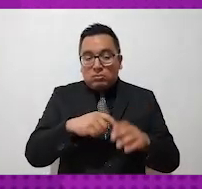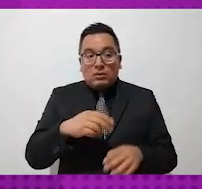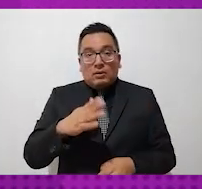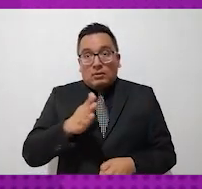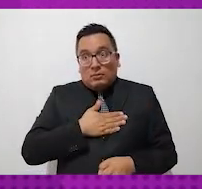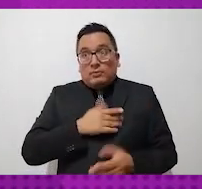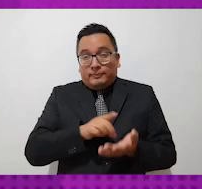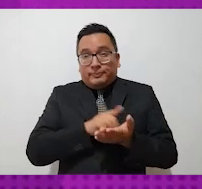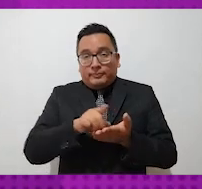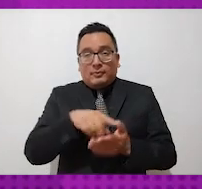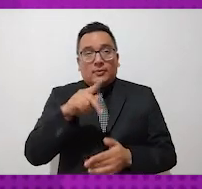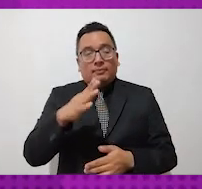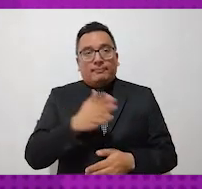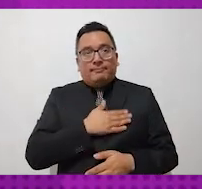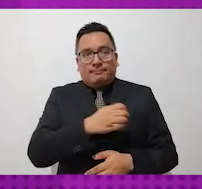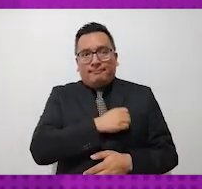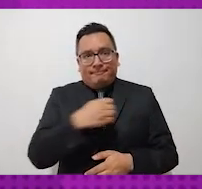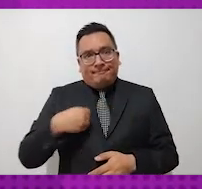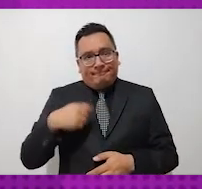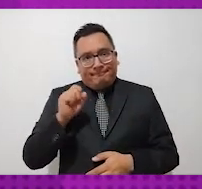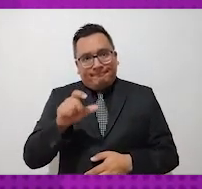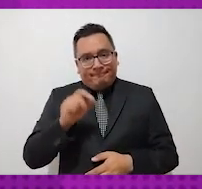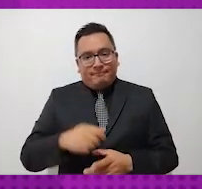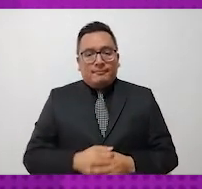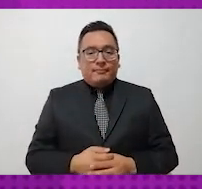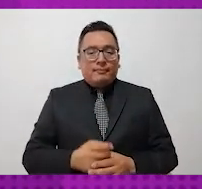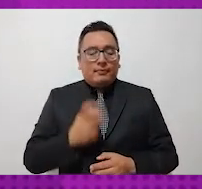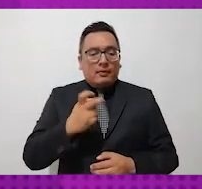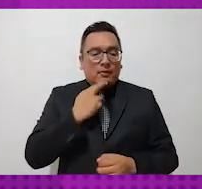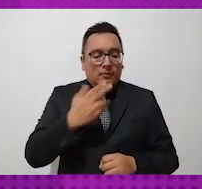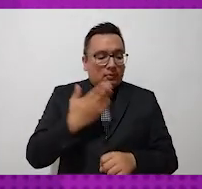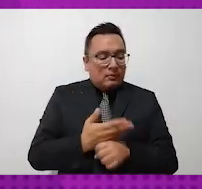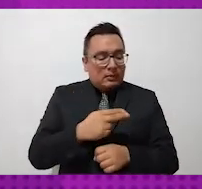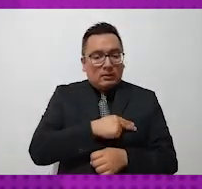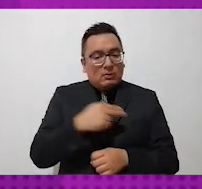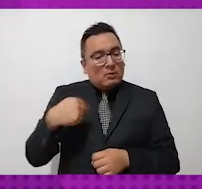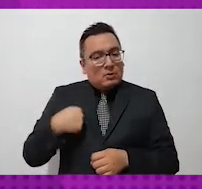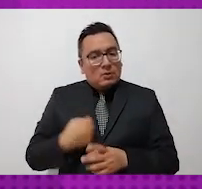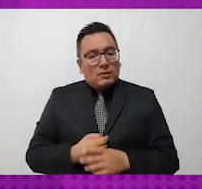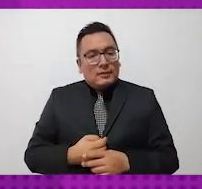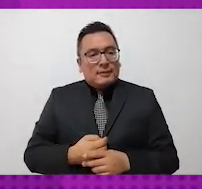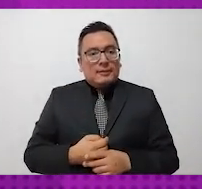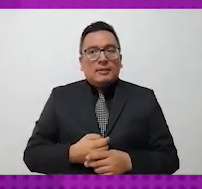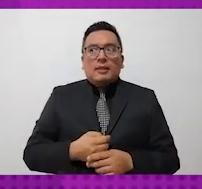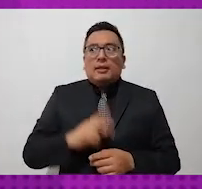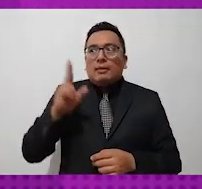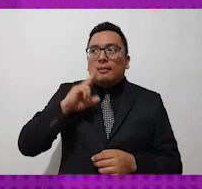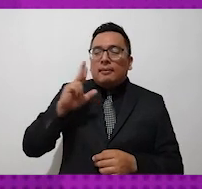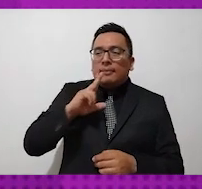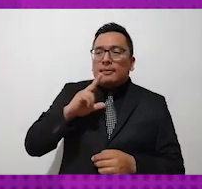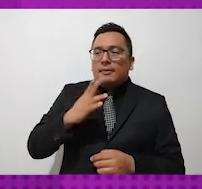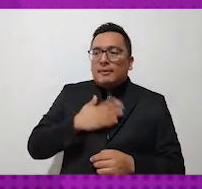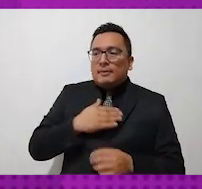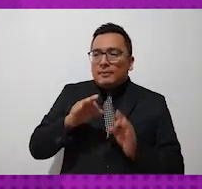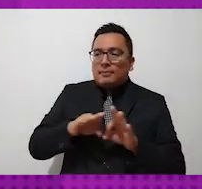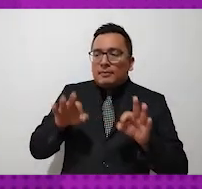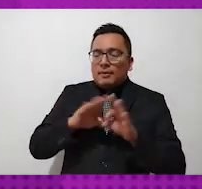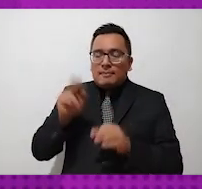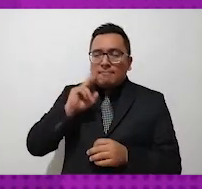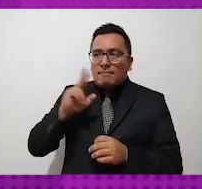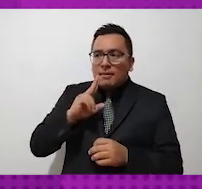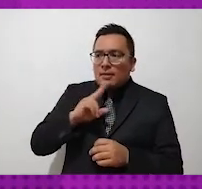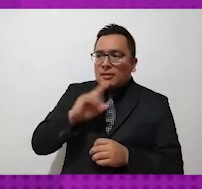tenemos derechos, pero también tenemos obligaciones. Por supuesto. Y es una responsabilidad de nosotros el también acercarnos y